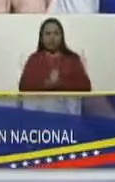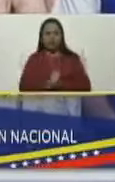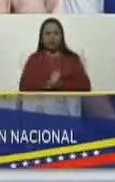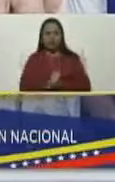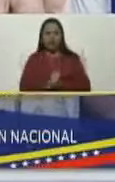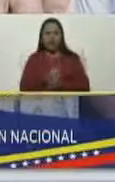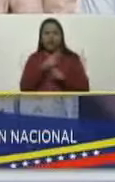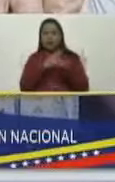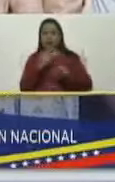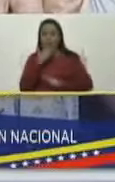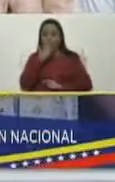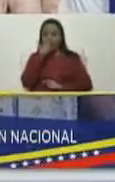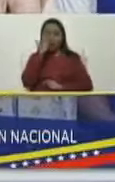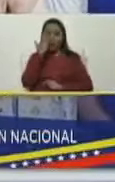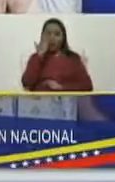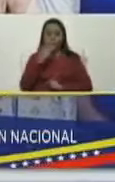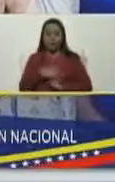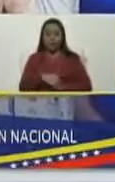aroma que hay aquí